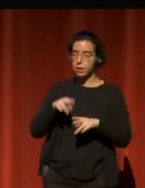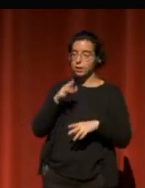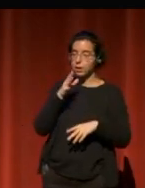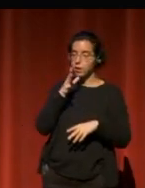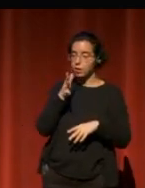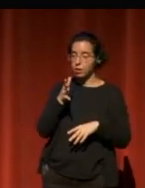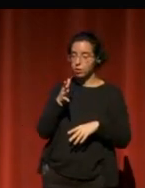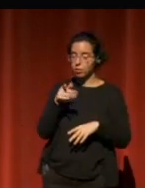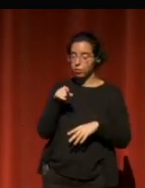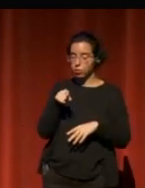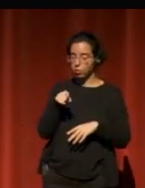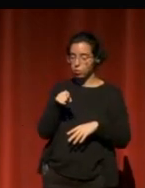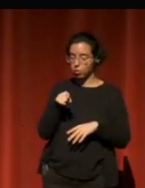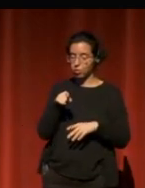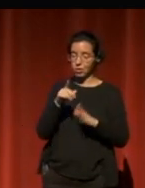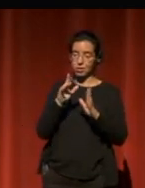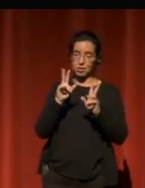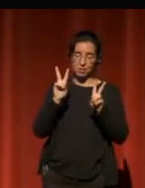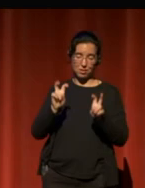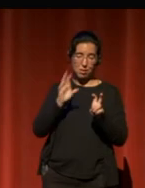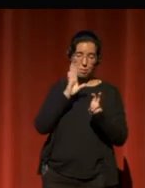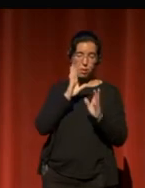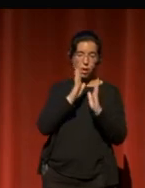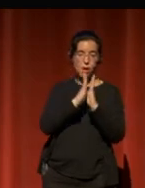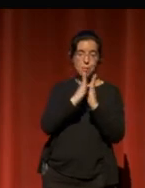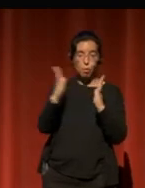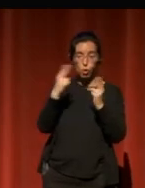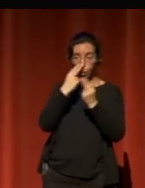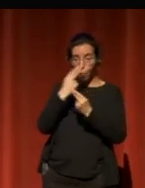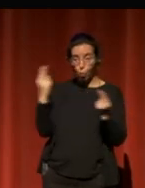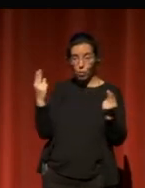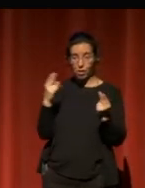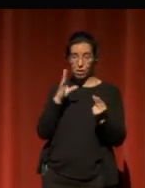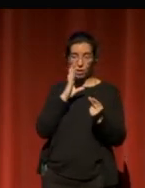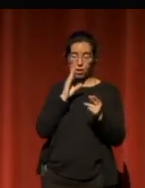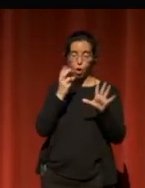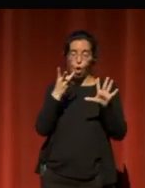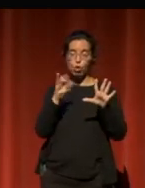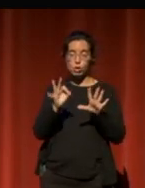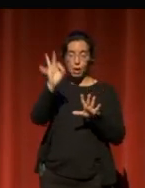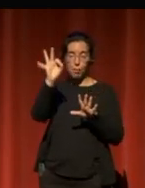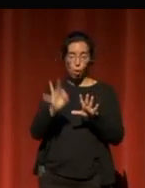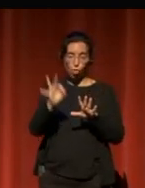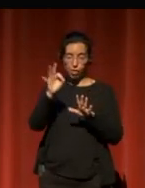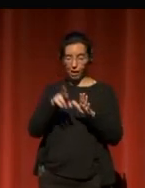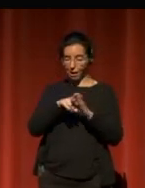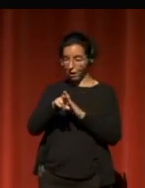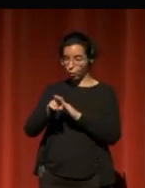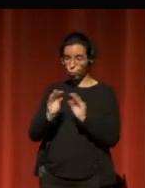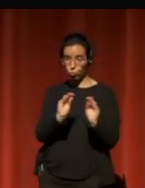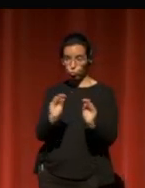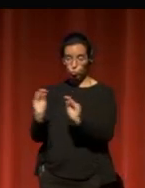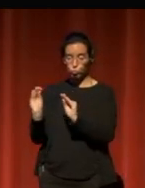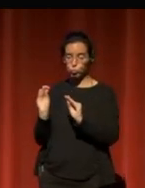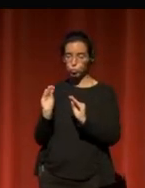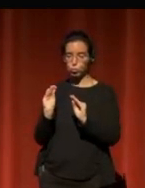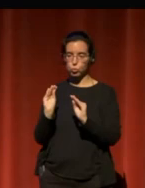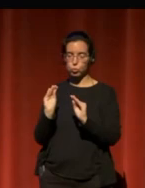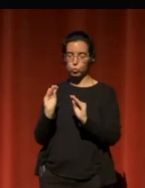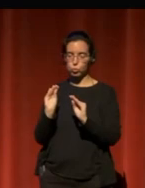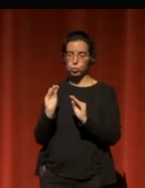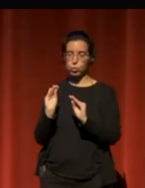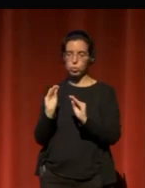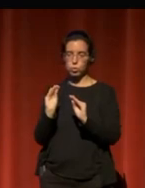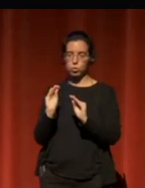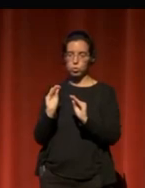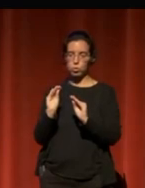De ese total de bibliotecas públicas, más del 80% de los recursos de las bibliotecas son